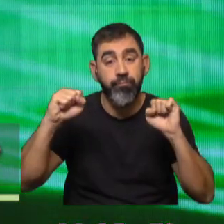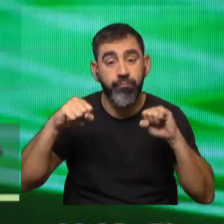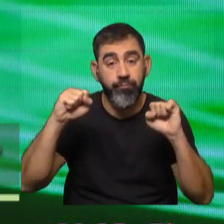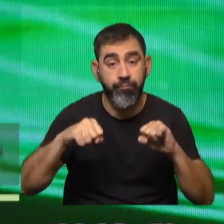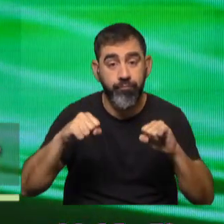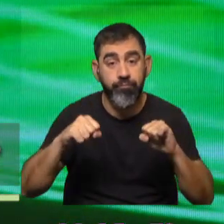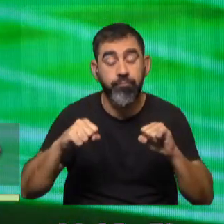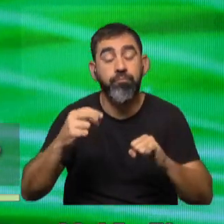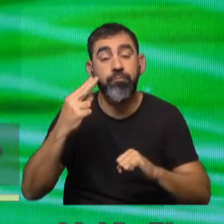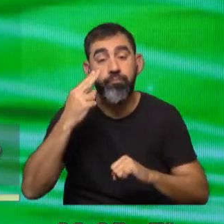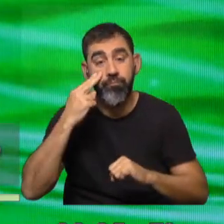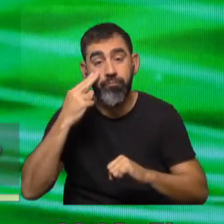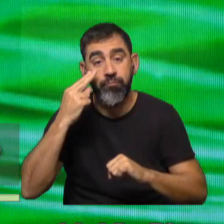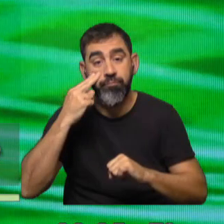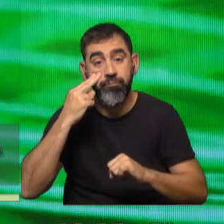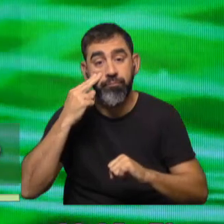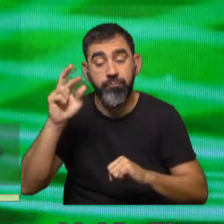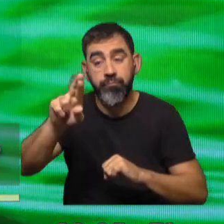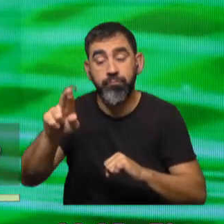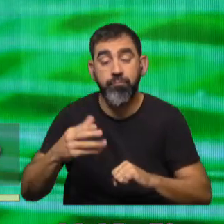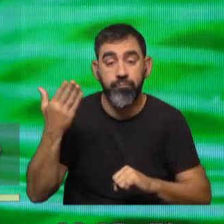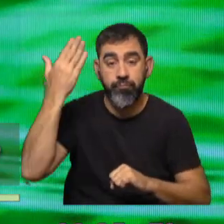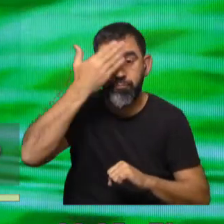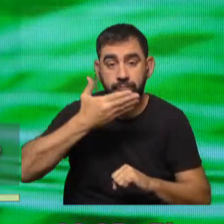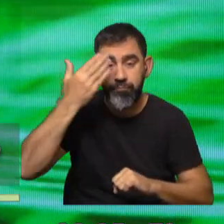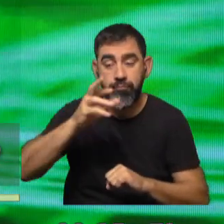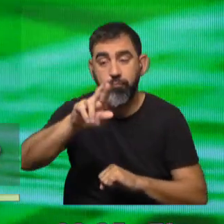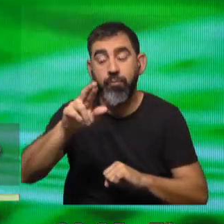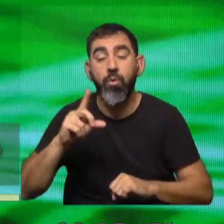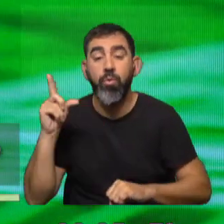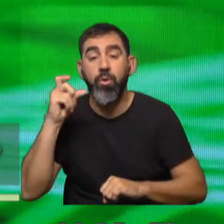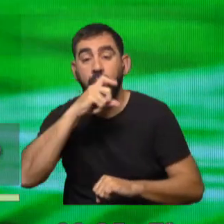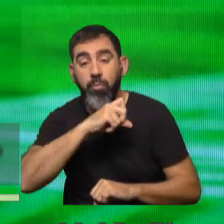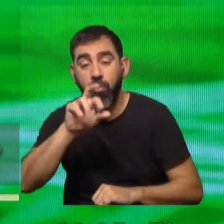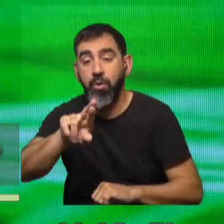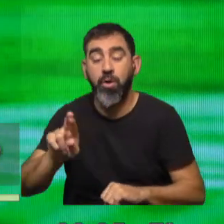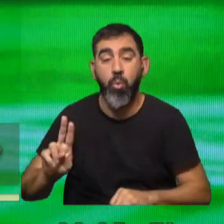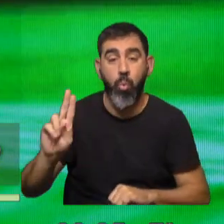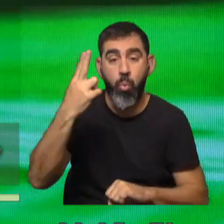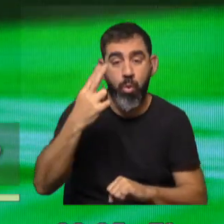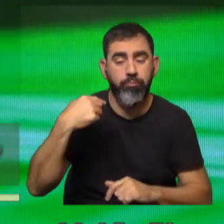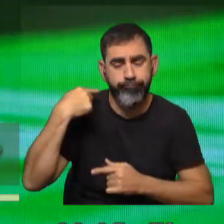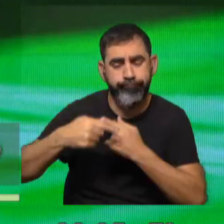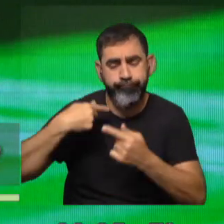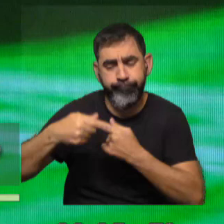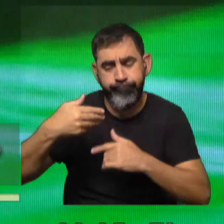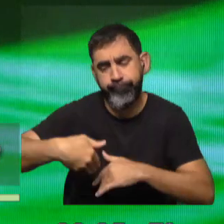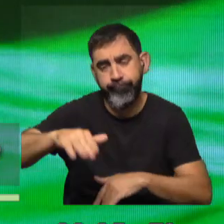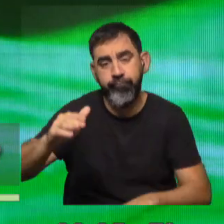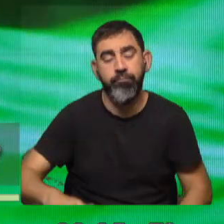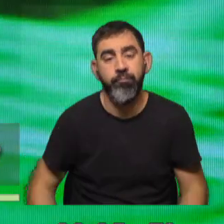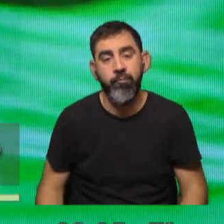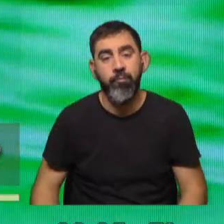análogos problemas en la cuenca del Río negro en la Cuenca río tacuarembó la cuenca del Río Uruguay y así sigo sucesivamente o sea